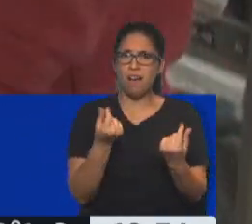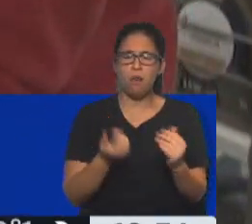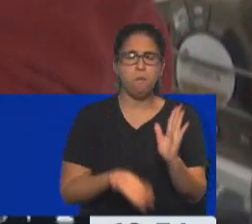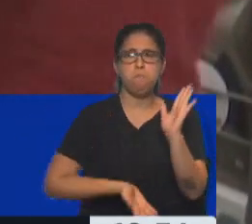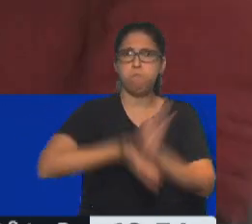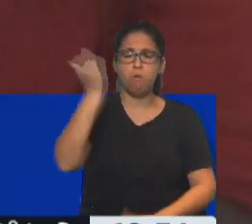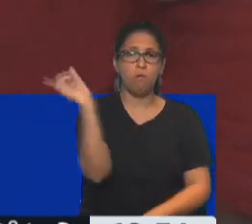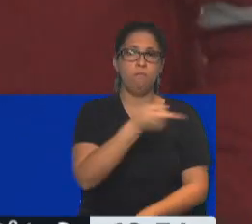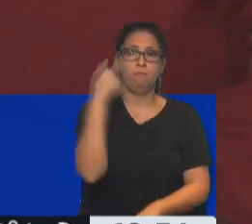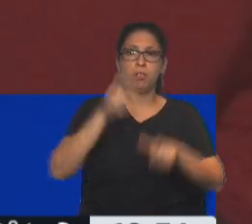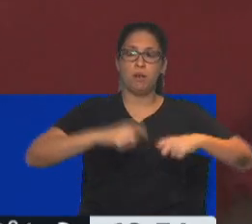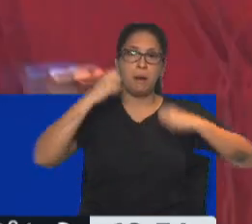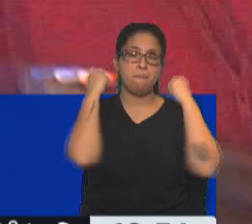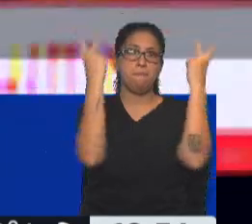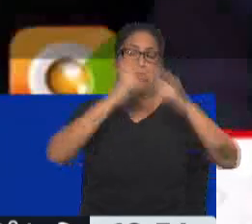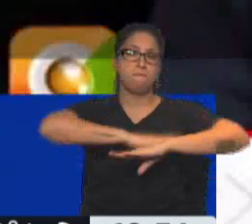descontento.